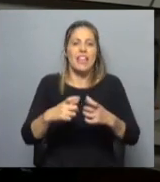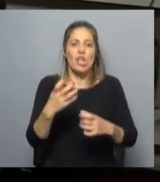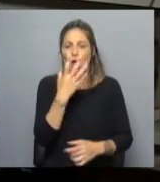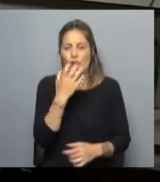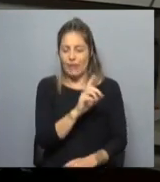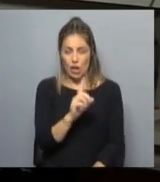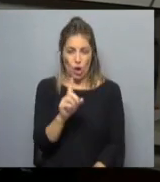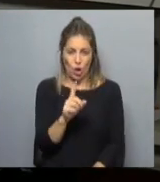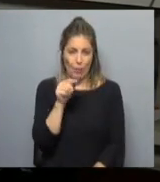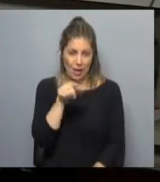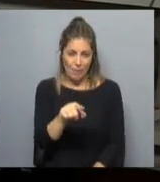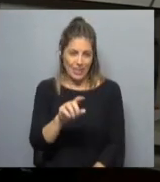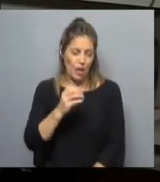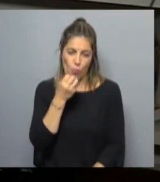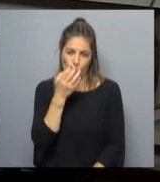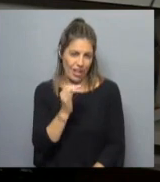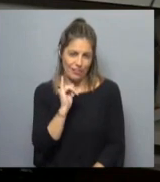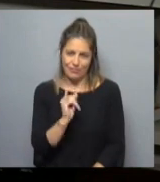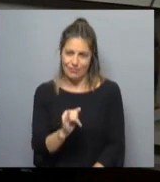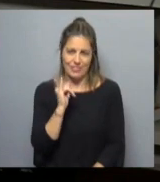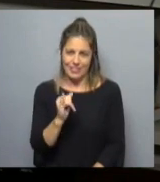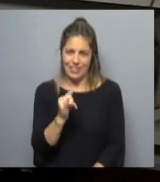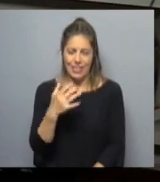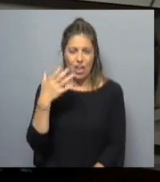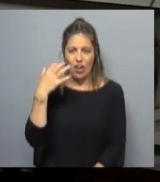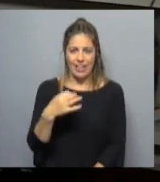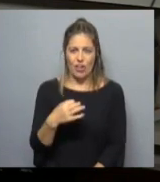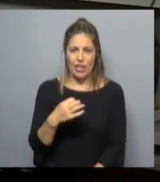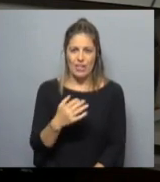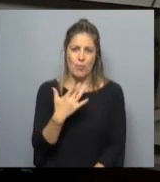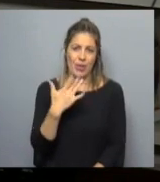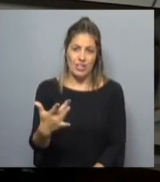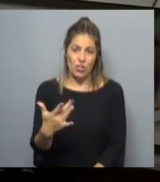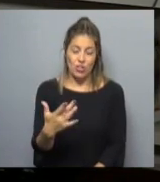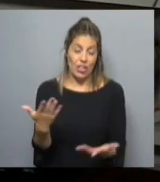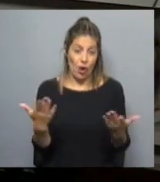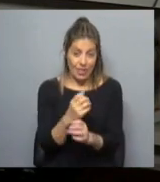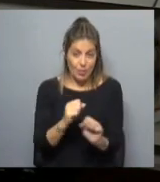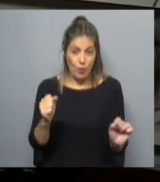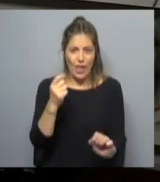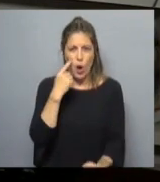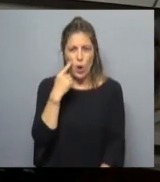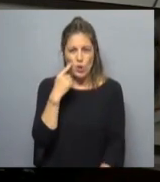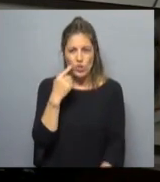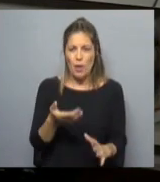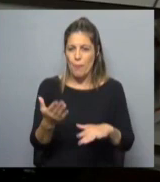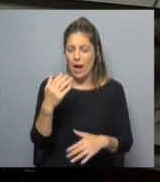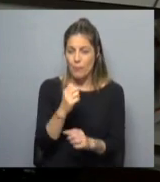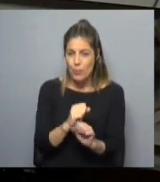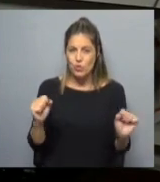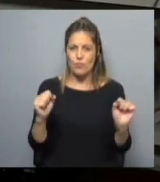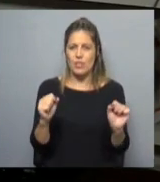No, para mí este disco está buenísimo. Me parece precioso que ahora que se pueda conocer, ¿no? Que hay muchas más posibilidades